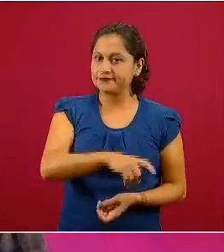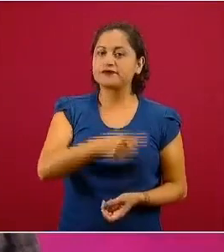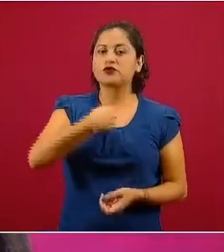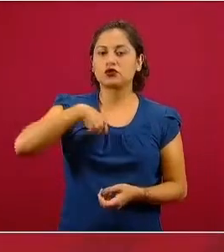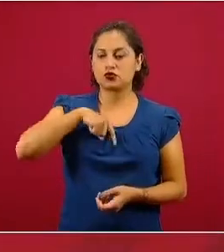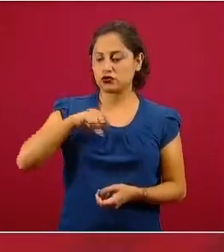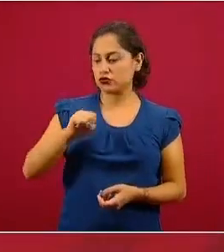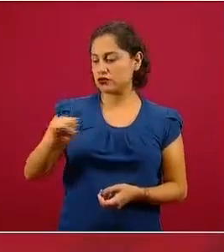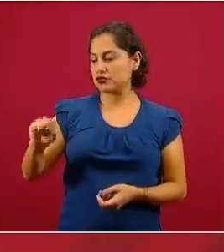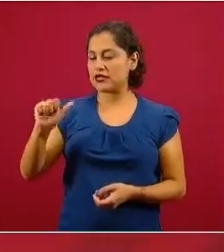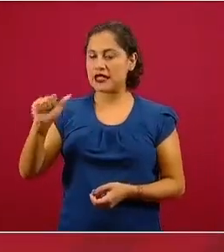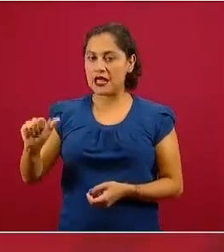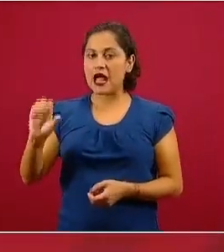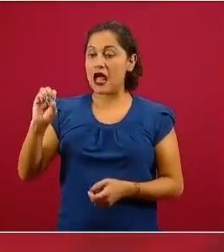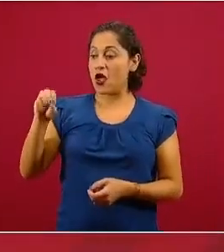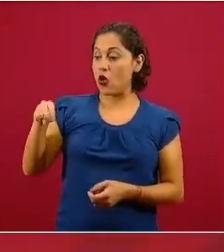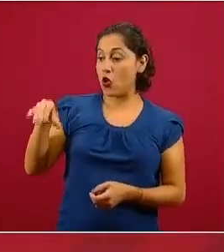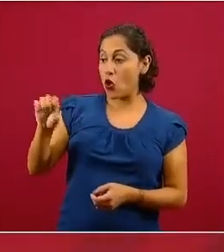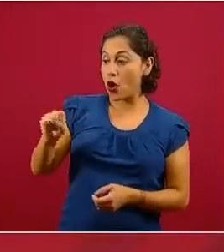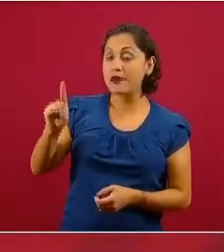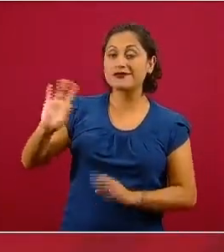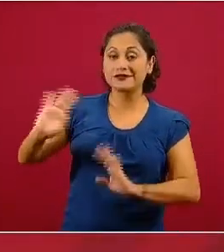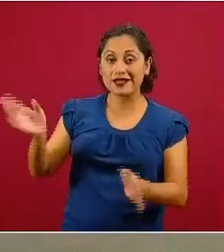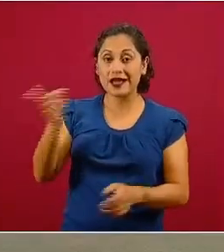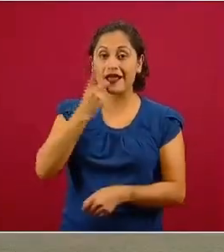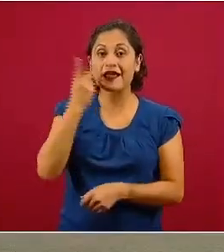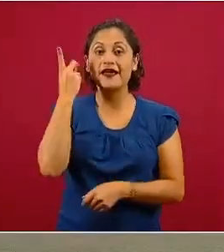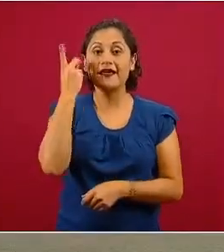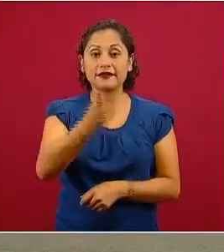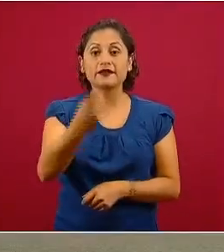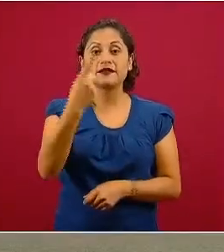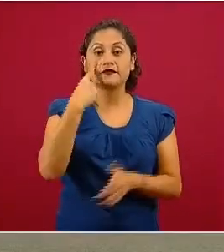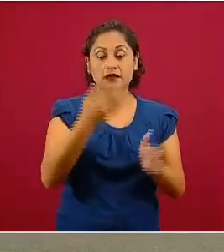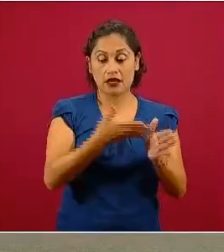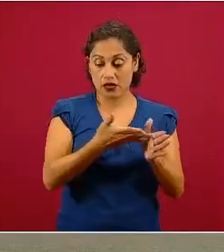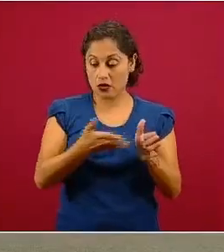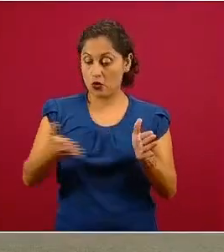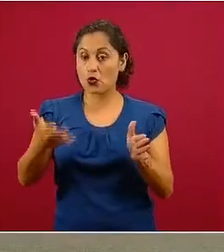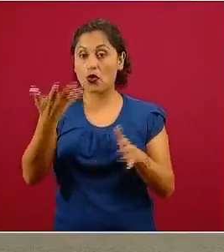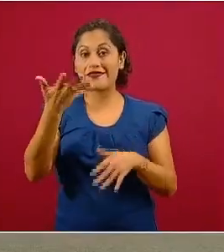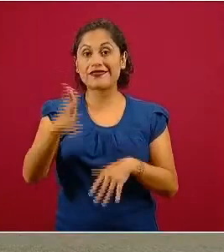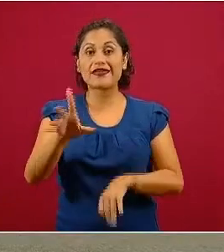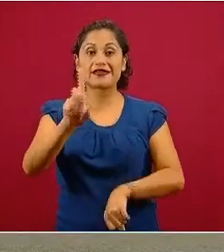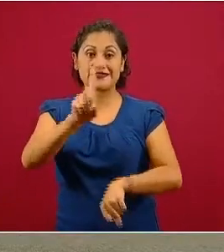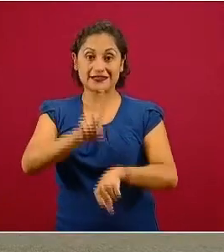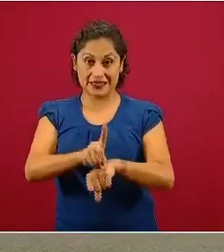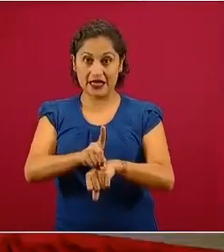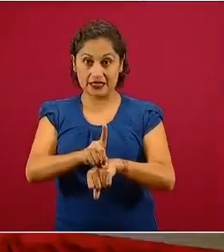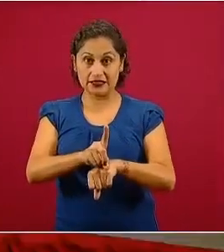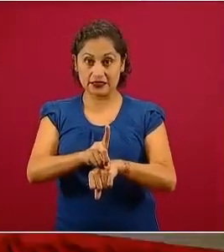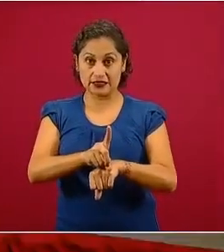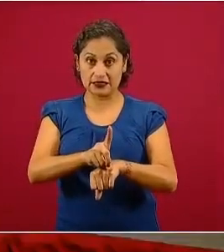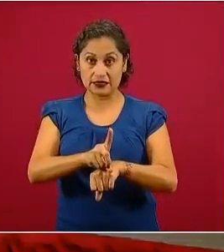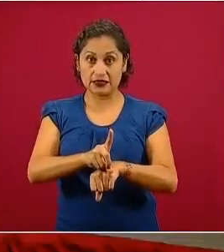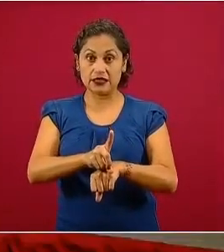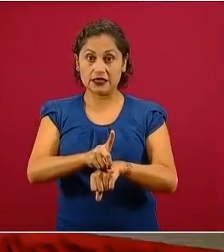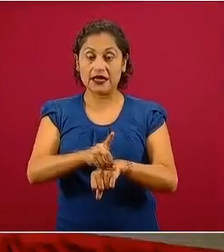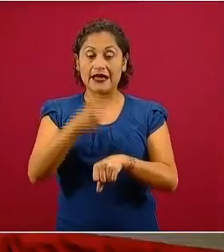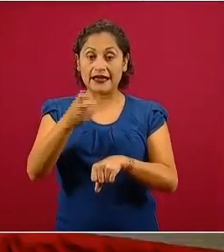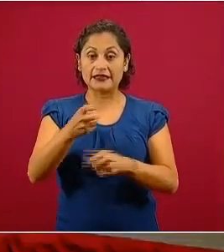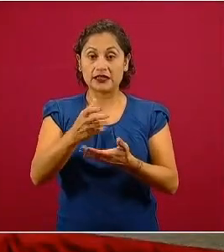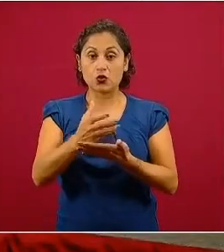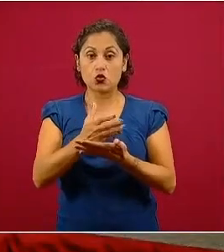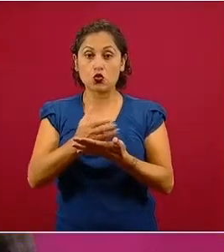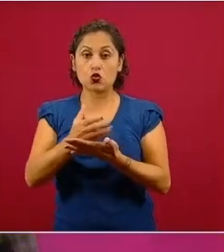La Organización Mundial de la Salud lo ha explicado, basta con 10 días para que desaparezca la capacidad